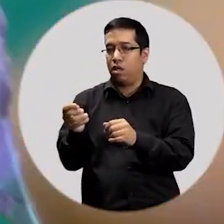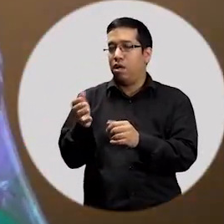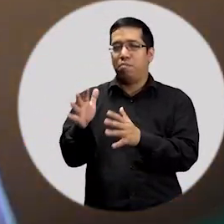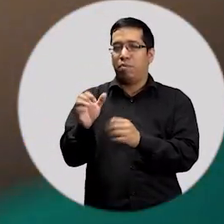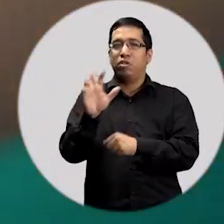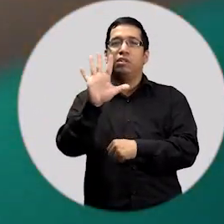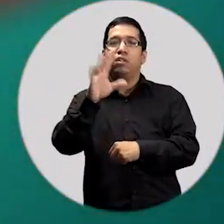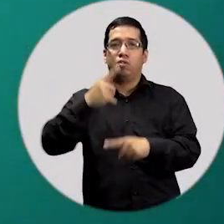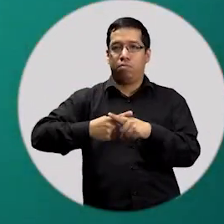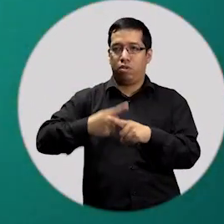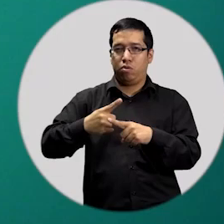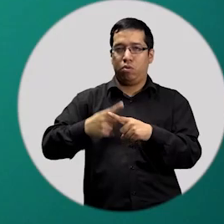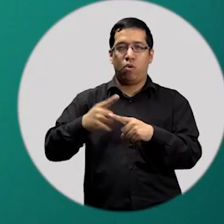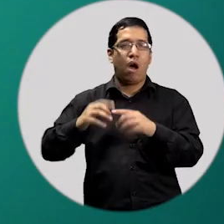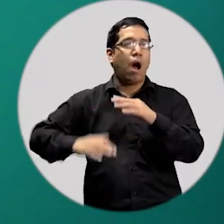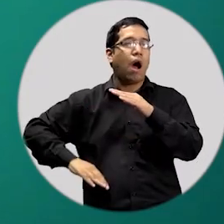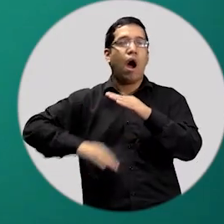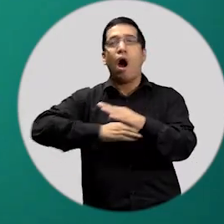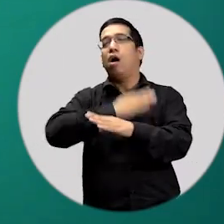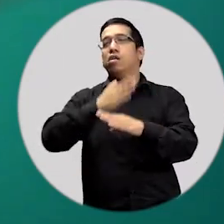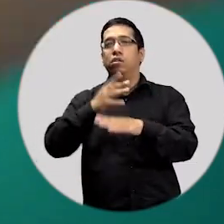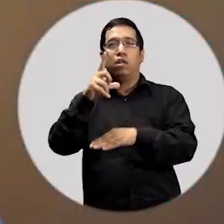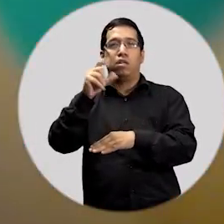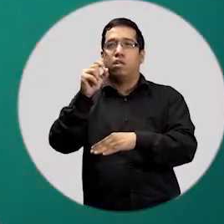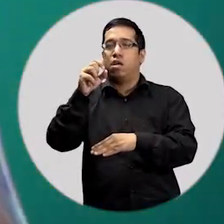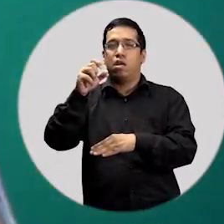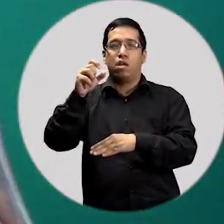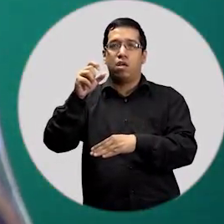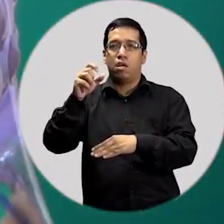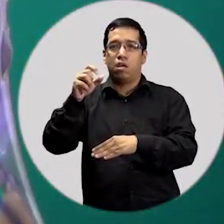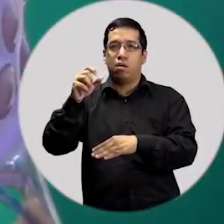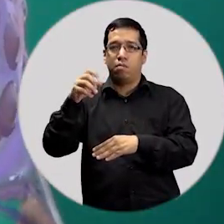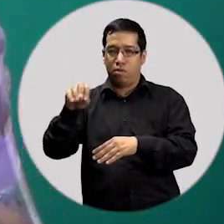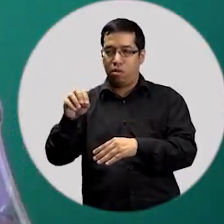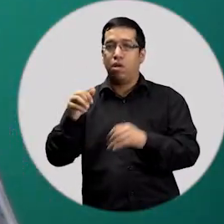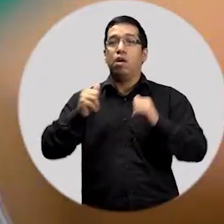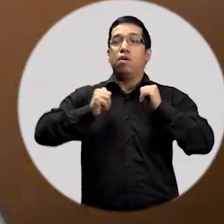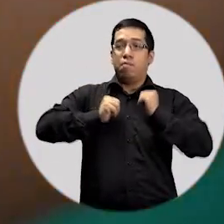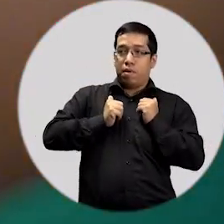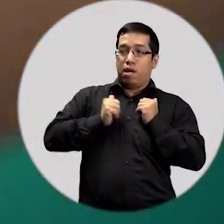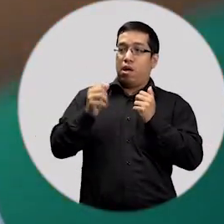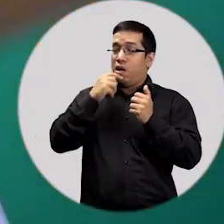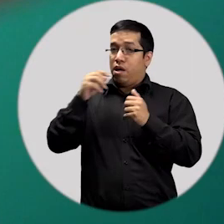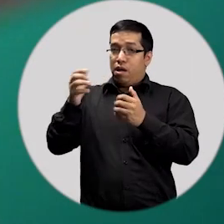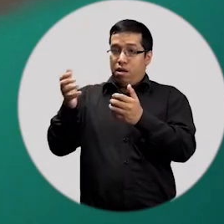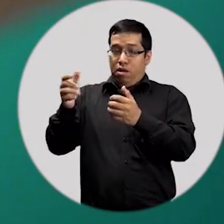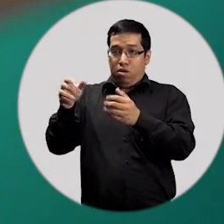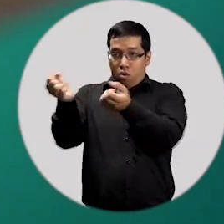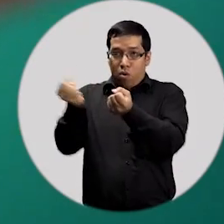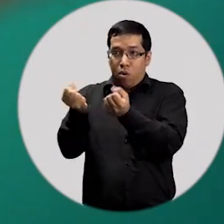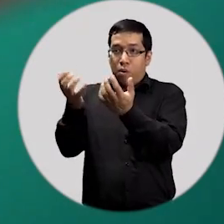con un proceso de 7 días y es recomendable que se pueda poner al sol.